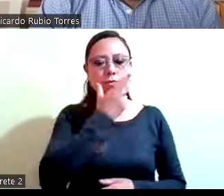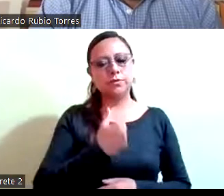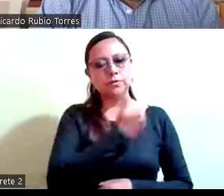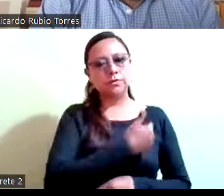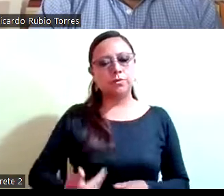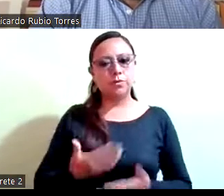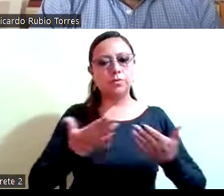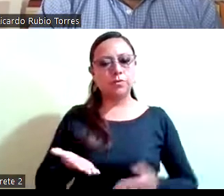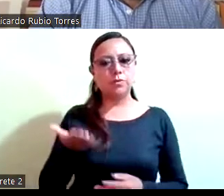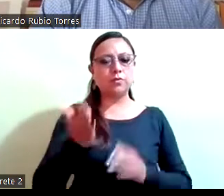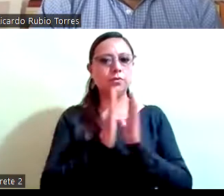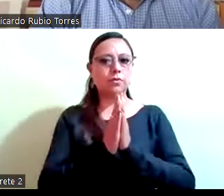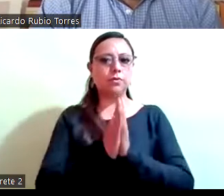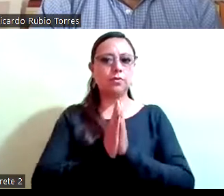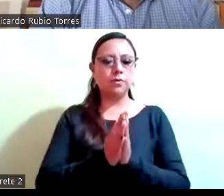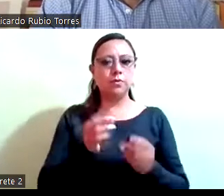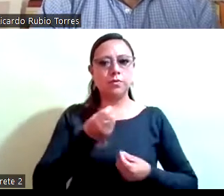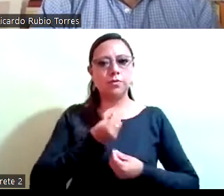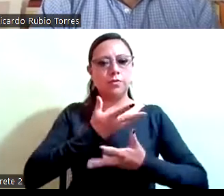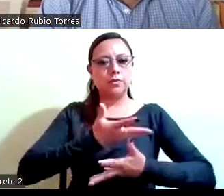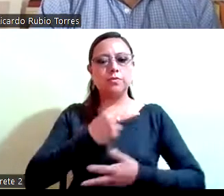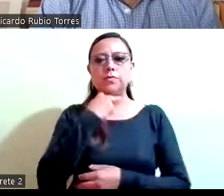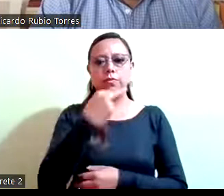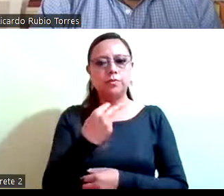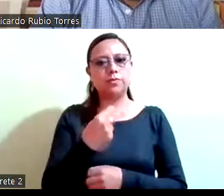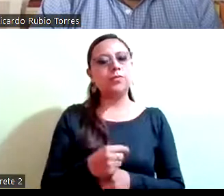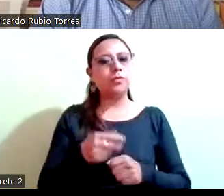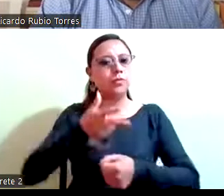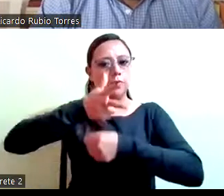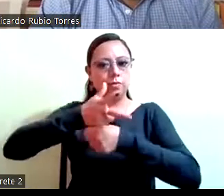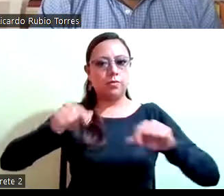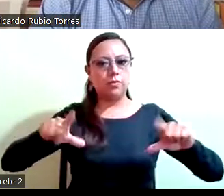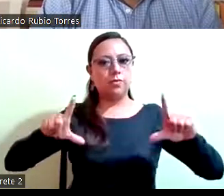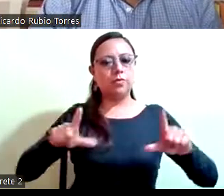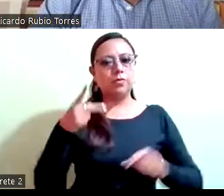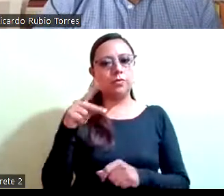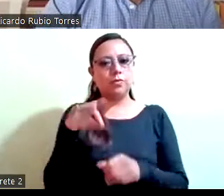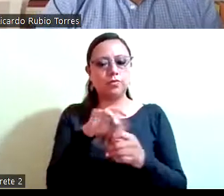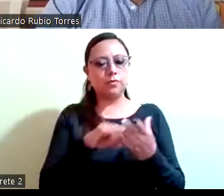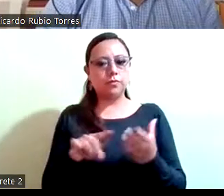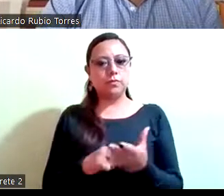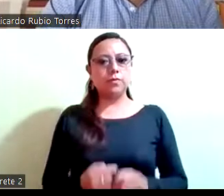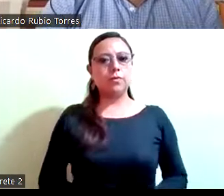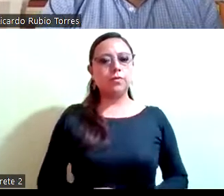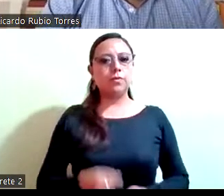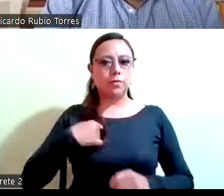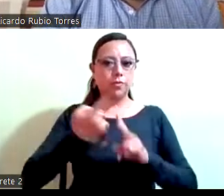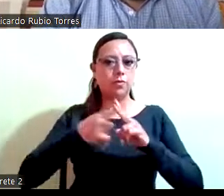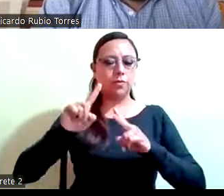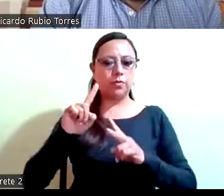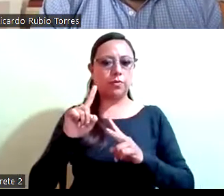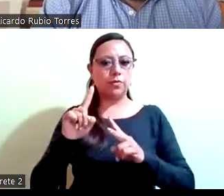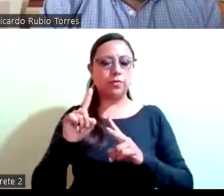se sirvan manifestar de viva voz, con la cámara encendida, el sentido de su voto. Comienzo,